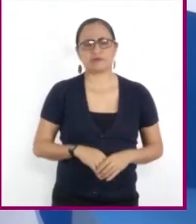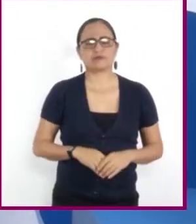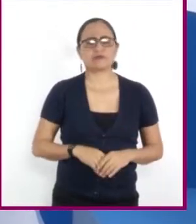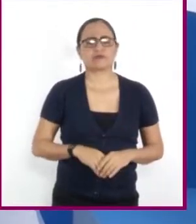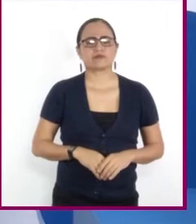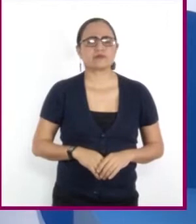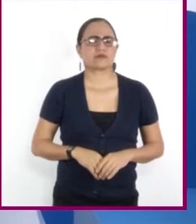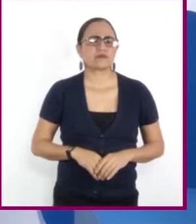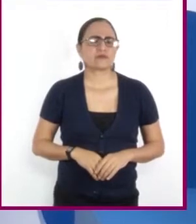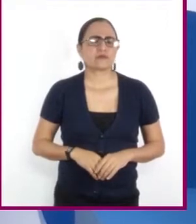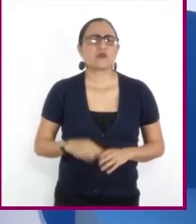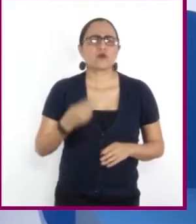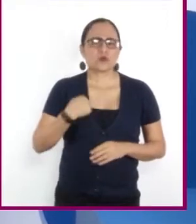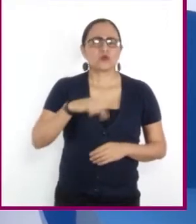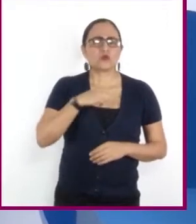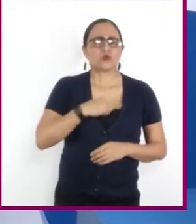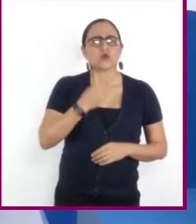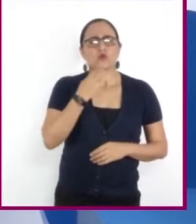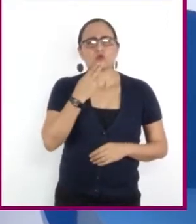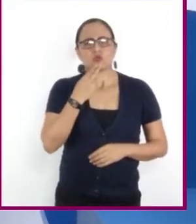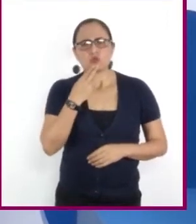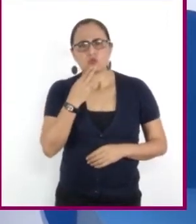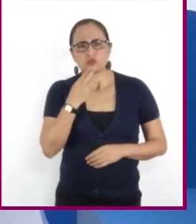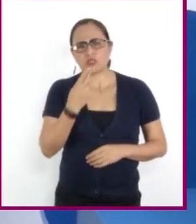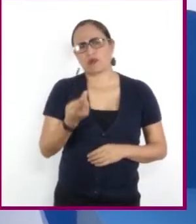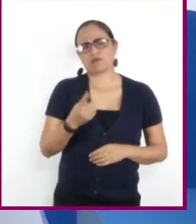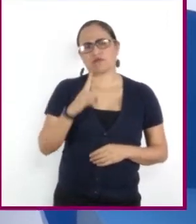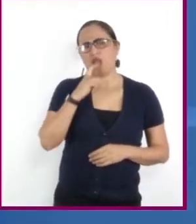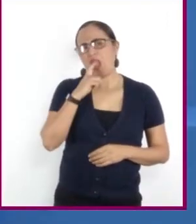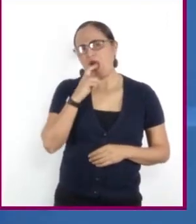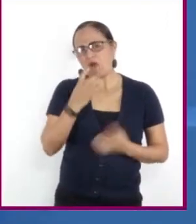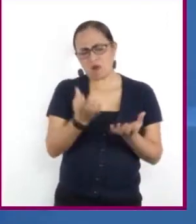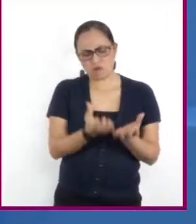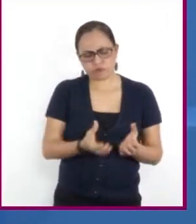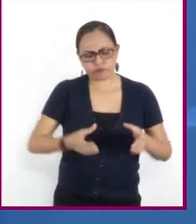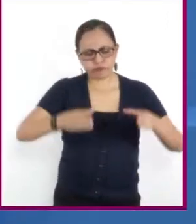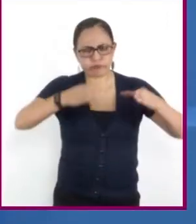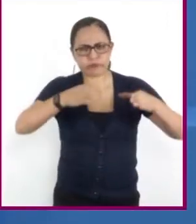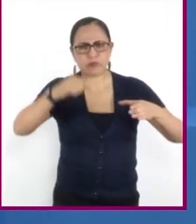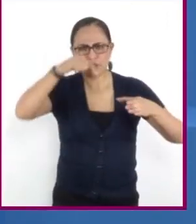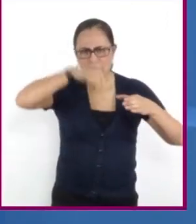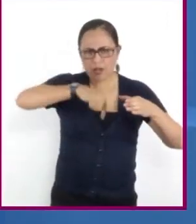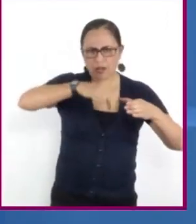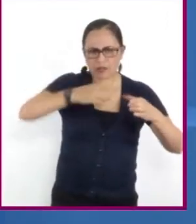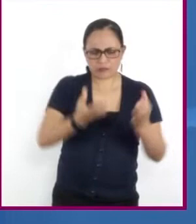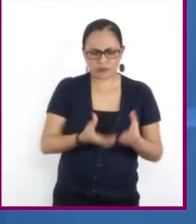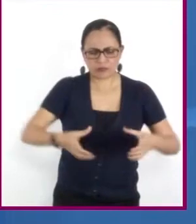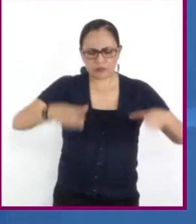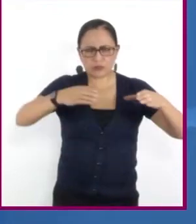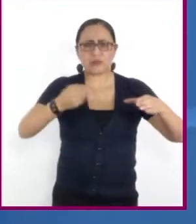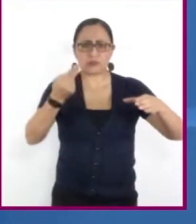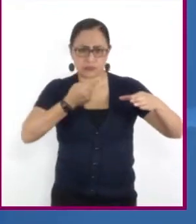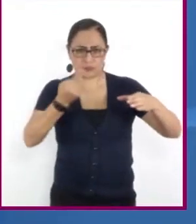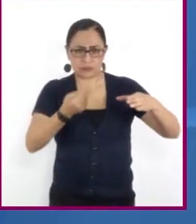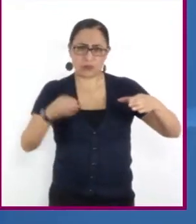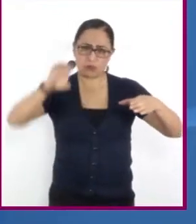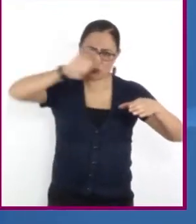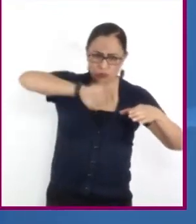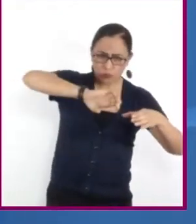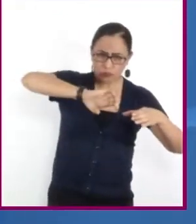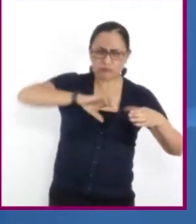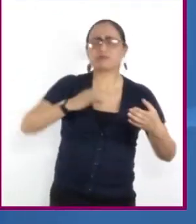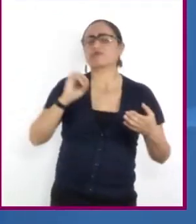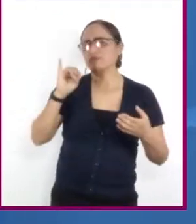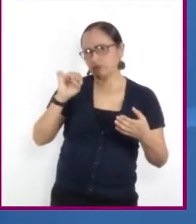Si vamos a utilizar líquidos, necesitamos un recipiente para contenerlo, ¿no es así? Muy bien, Enrique. Obviamente,